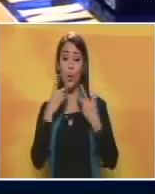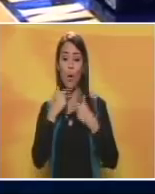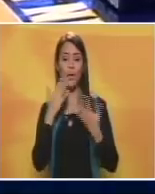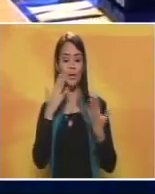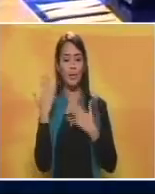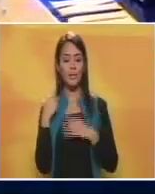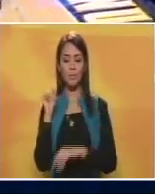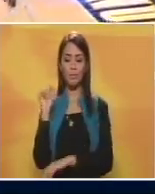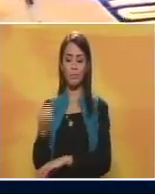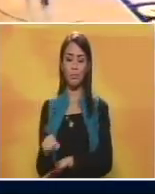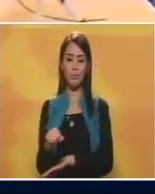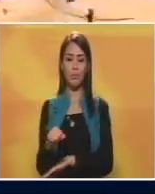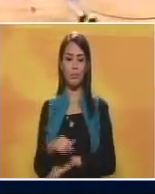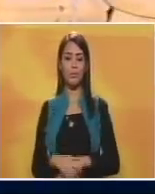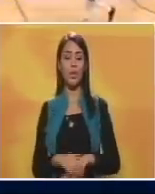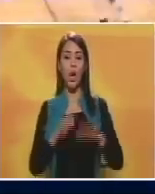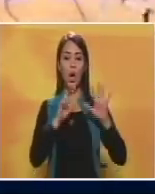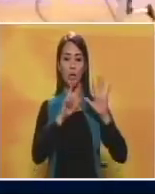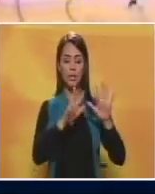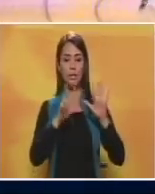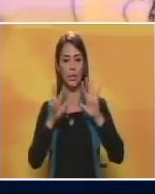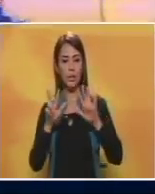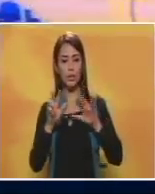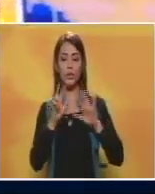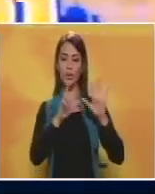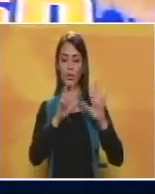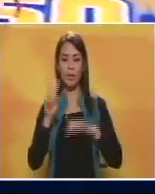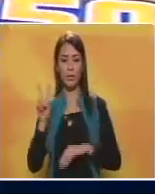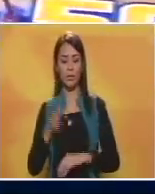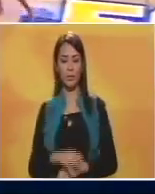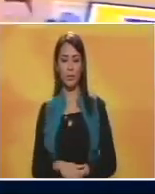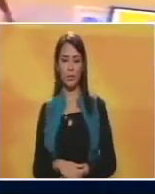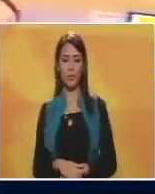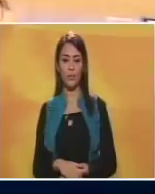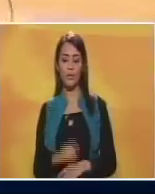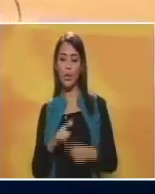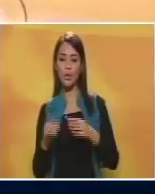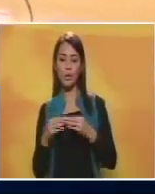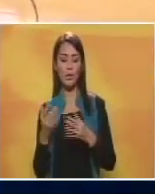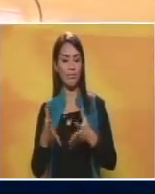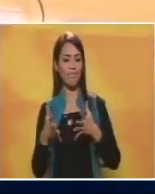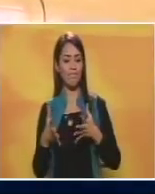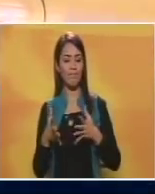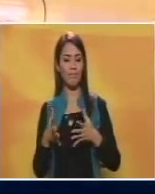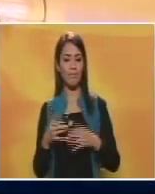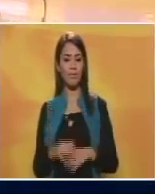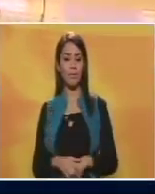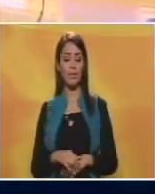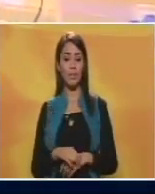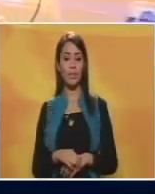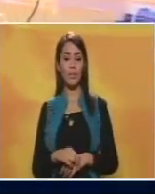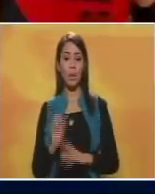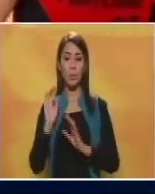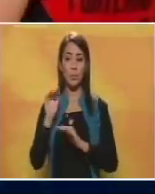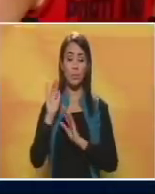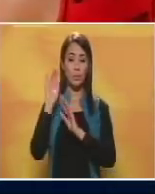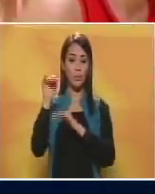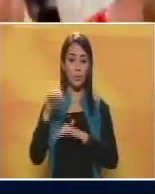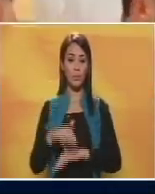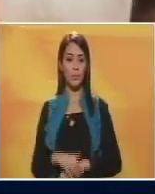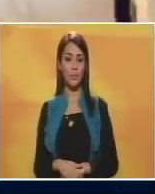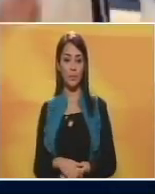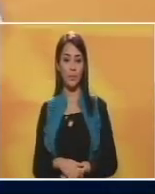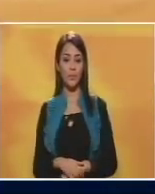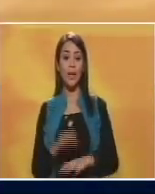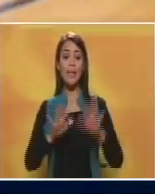derrotaron a los Trail Blazers de Portland 88-82. Nikola Jokic comandó el triunfo de los Nuggets con un triple doble.